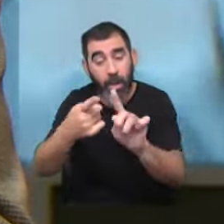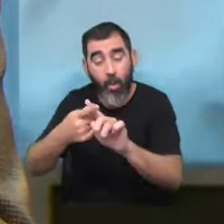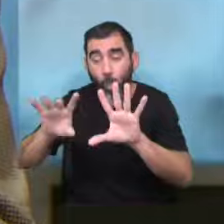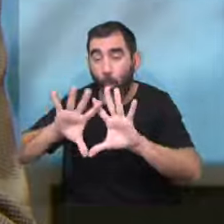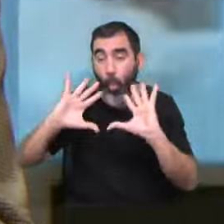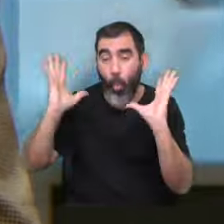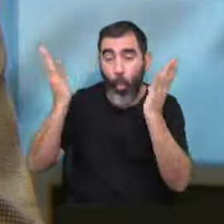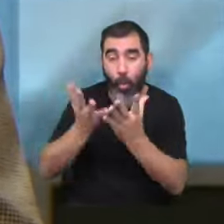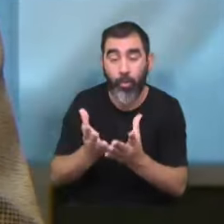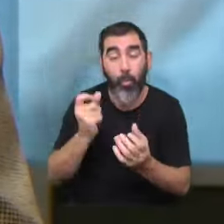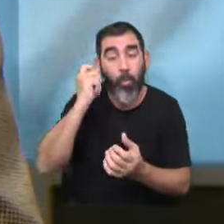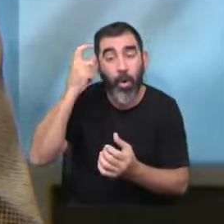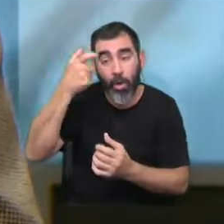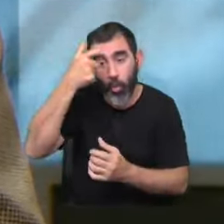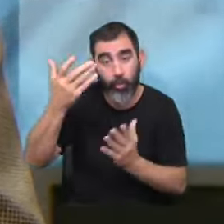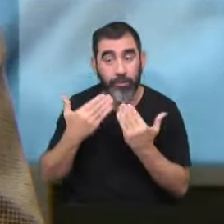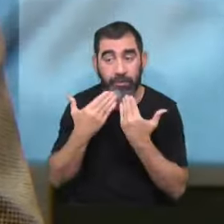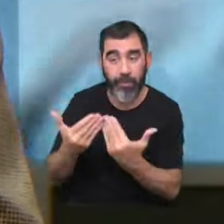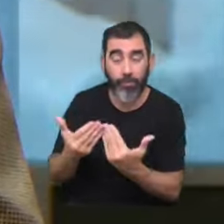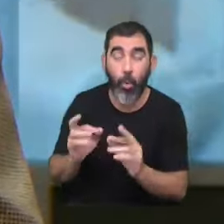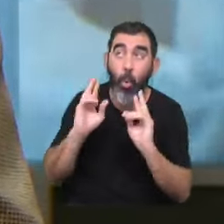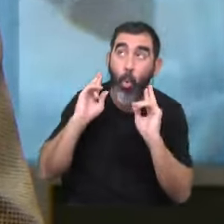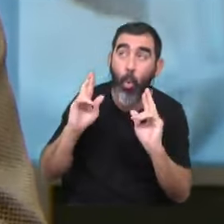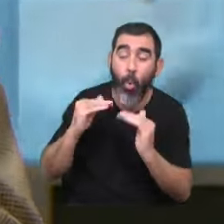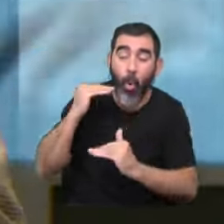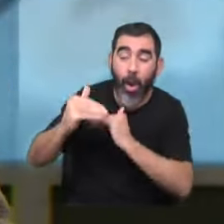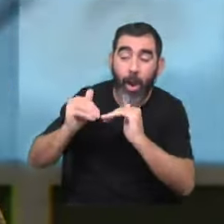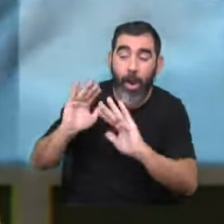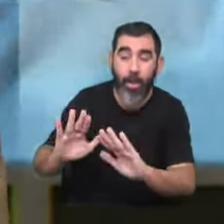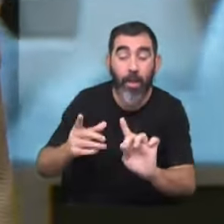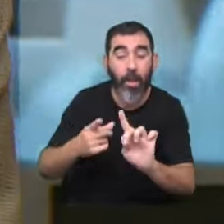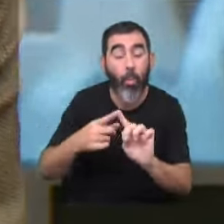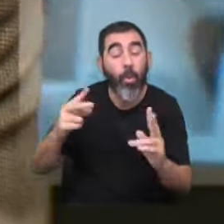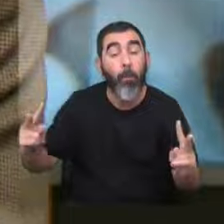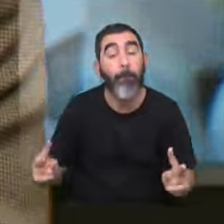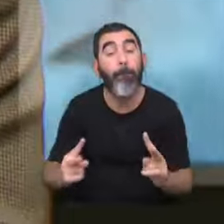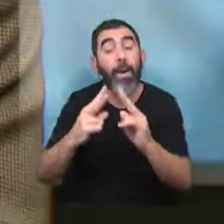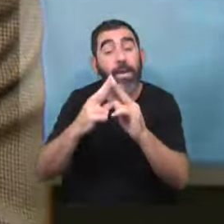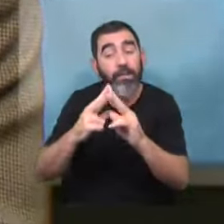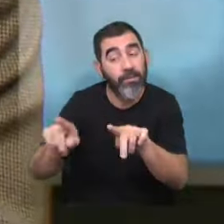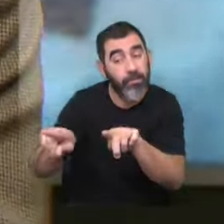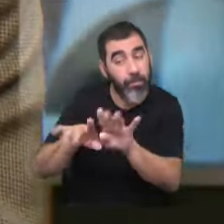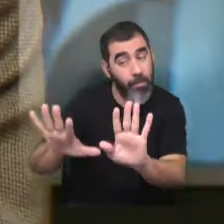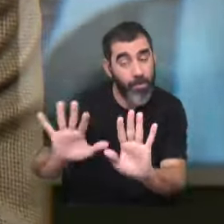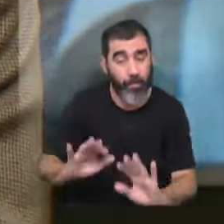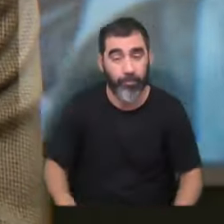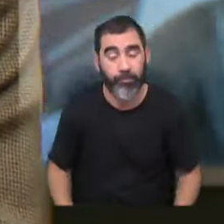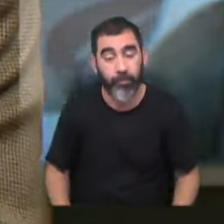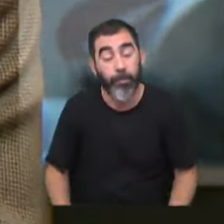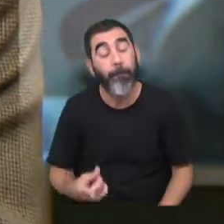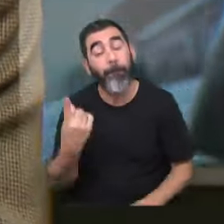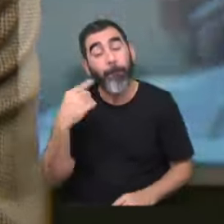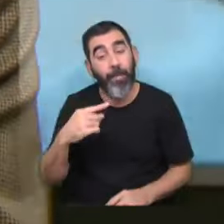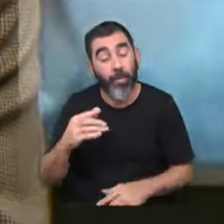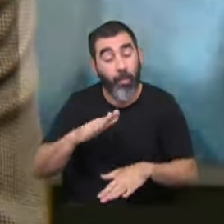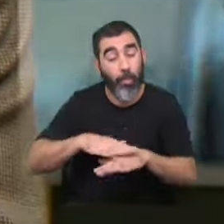a partir del conocimiento científico. Ojalá podamos avanzar. El Acuerdo de París va en el mismo sentido, pero claro, el